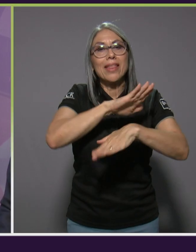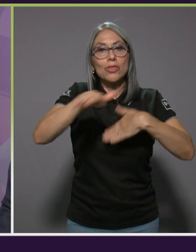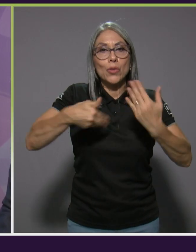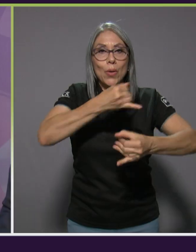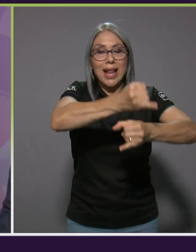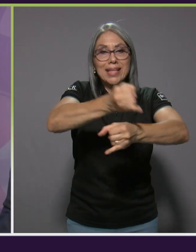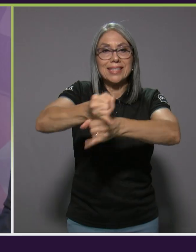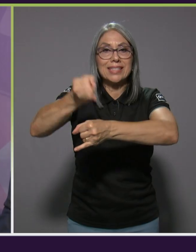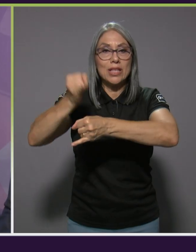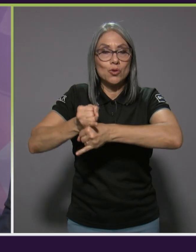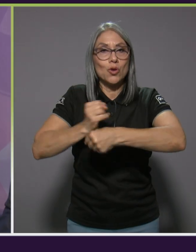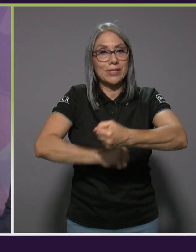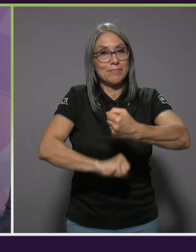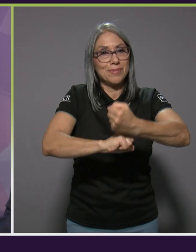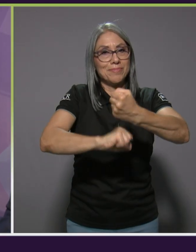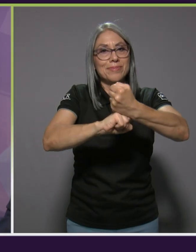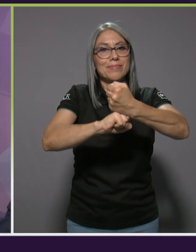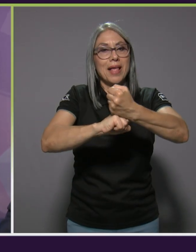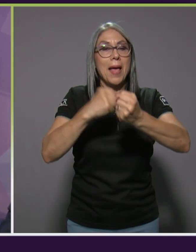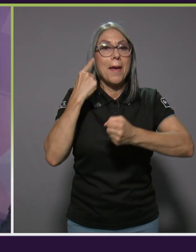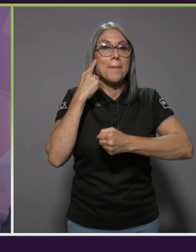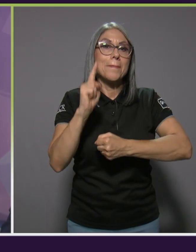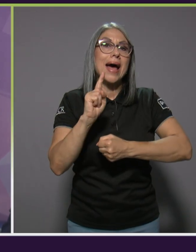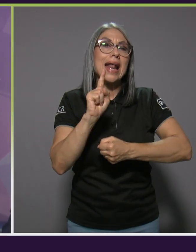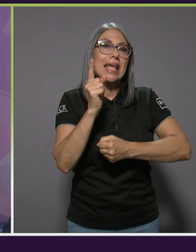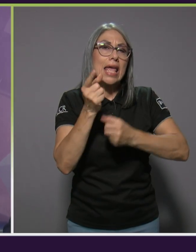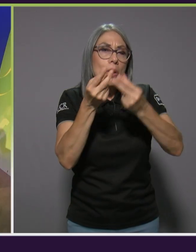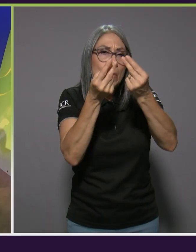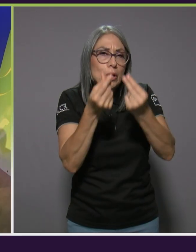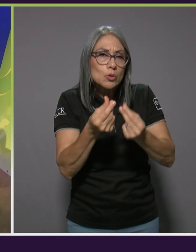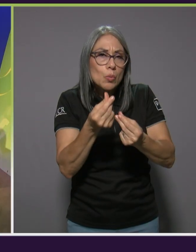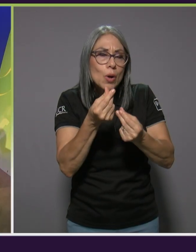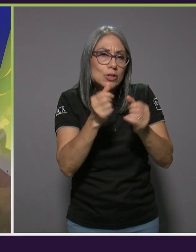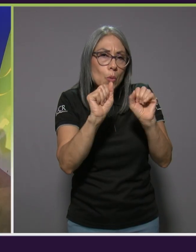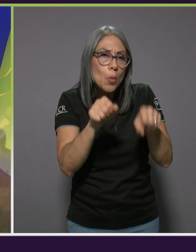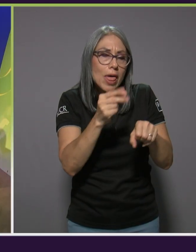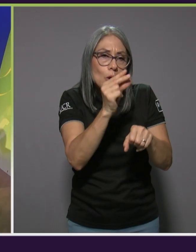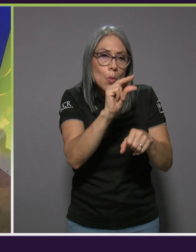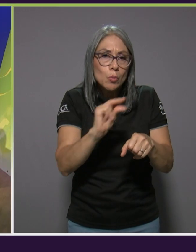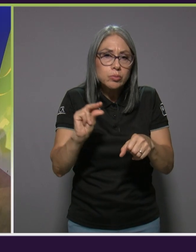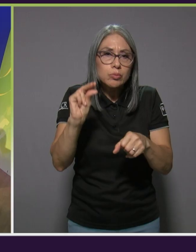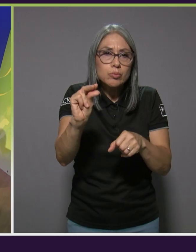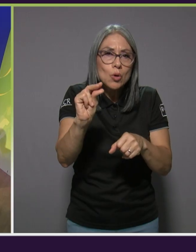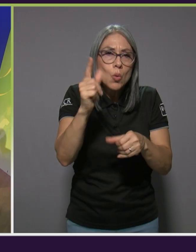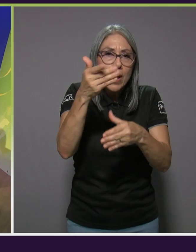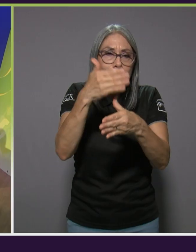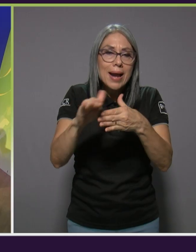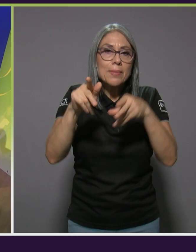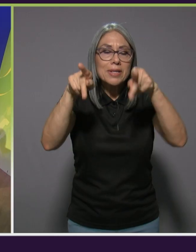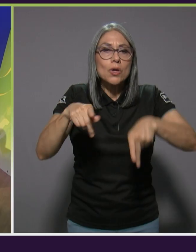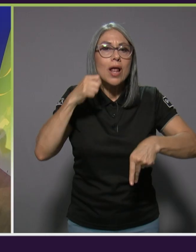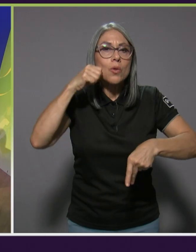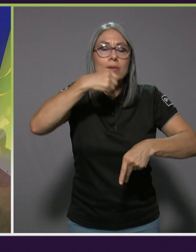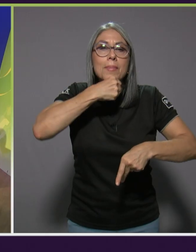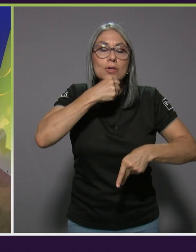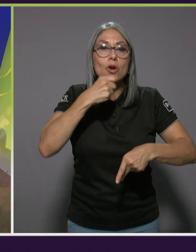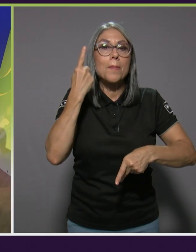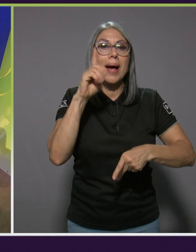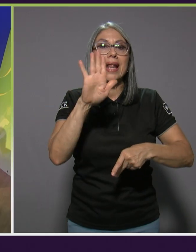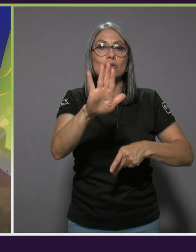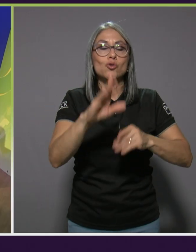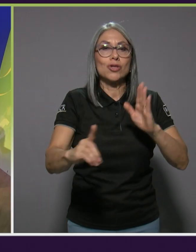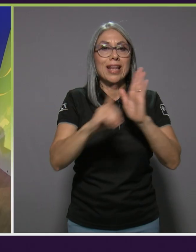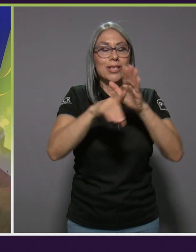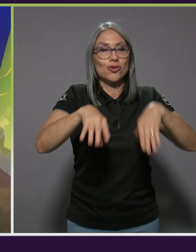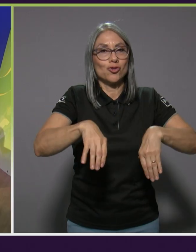a que un pequeño pedazo de su presupuesto se pueda garantizar a la persona adulta mayor, sobre todo en la dignificación de sus derechos. Así es,